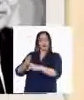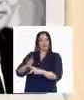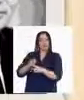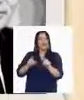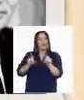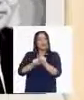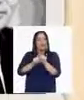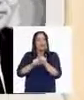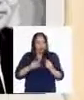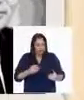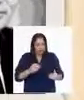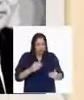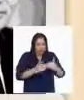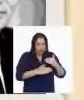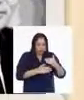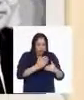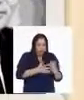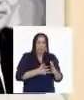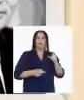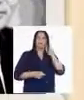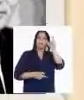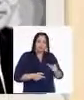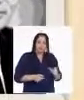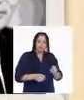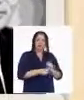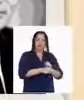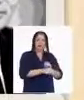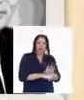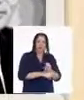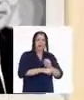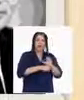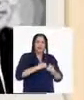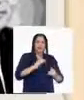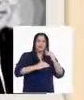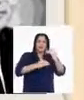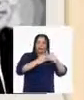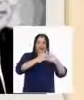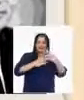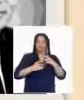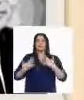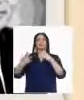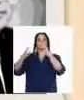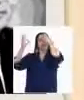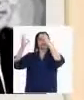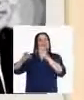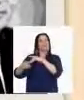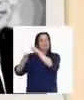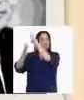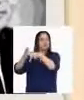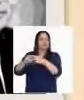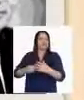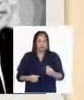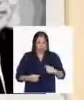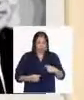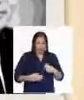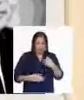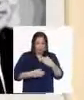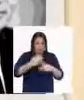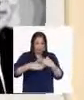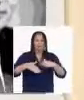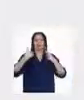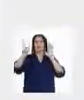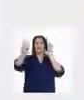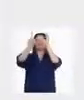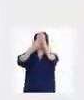una secuencia de posiciones ocupadas por una persona durante el curso de su vida. Paso a paso, llegamos a la